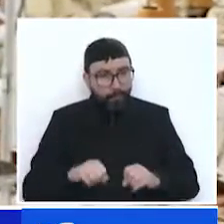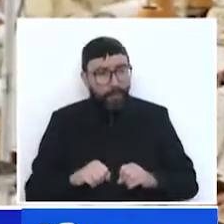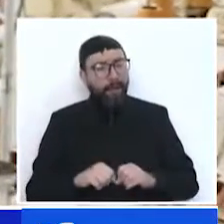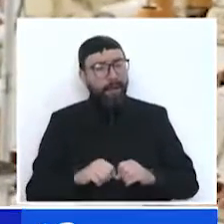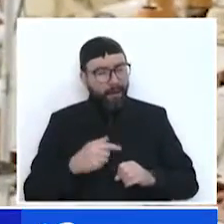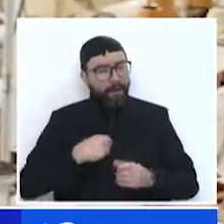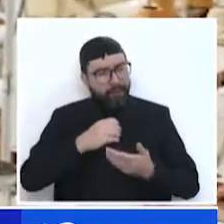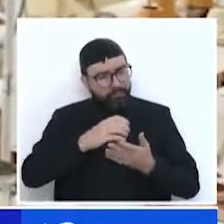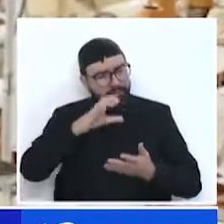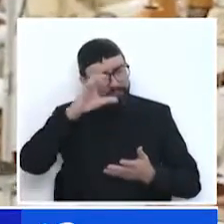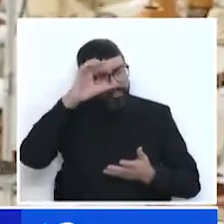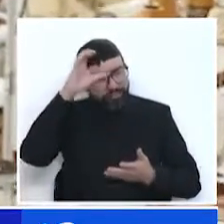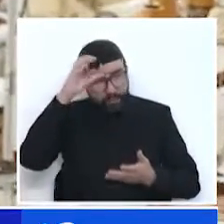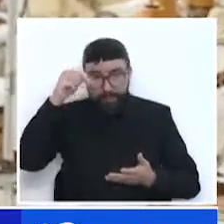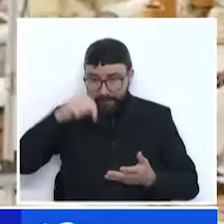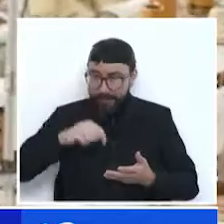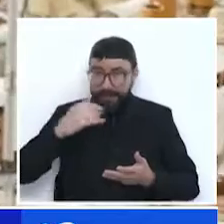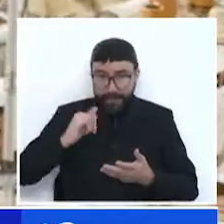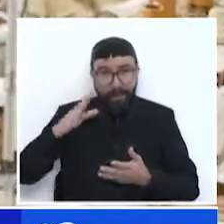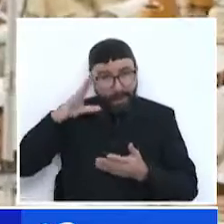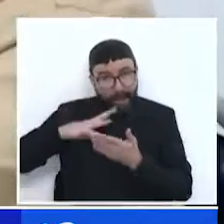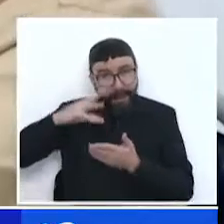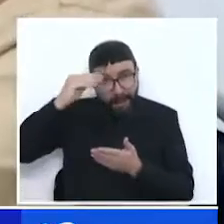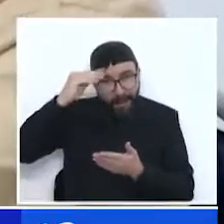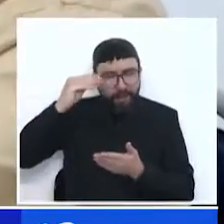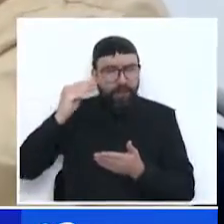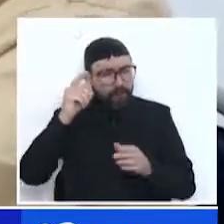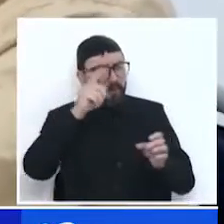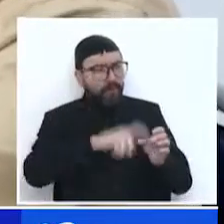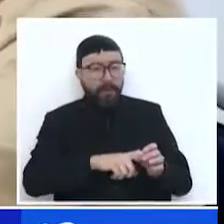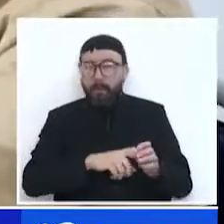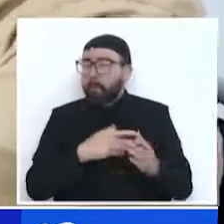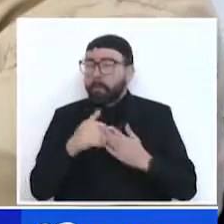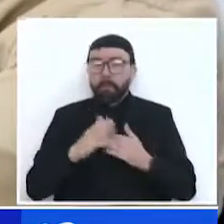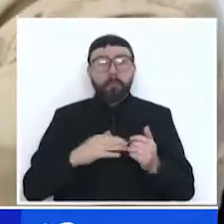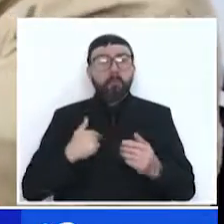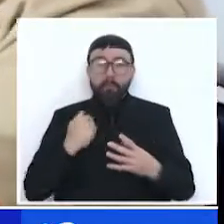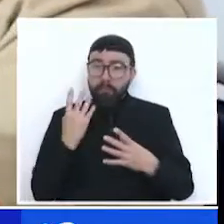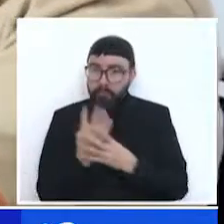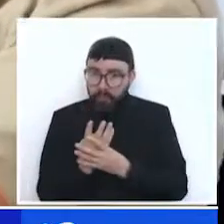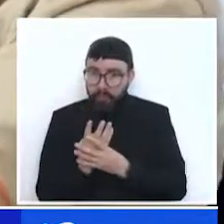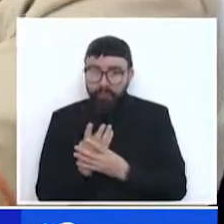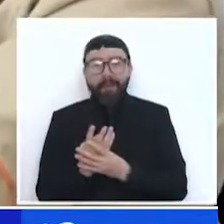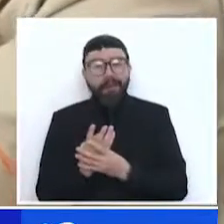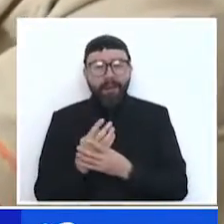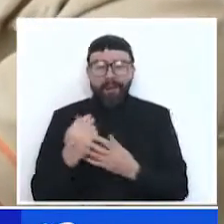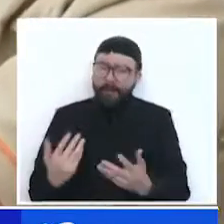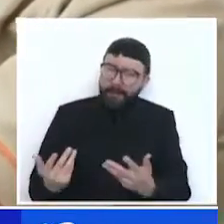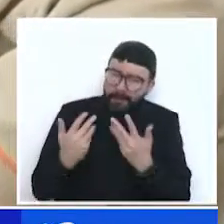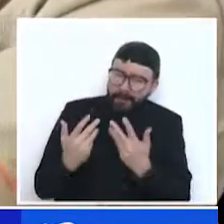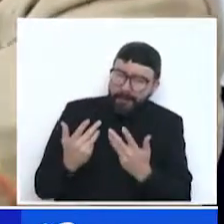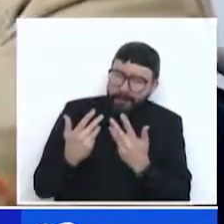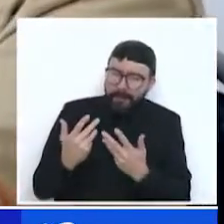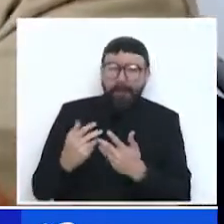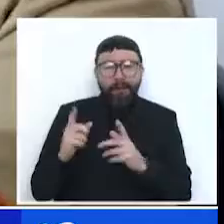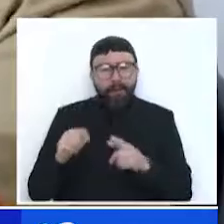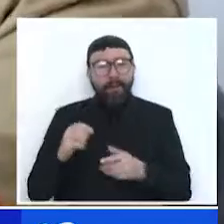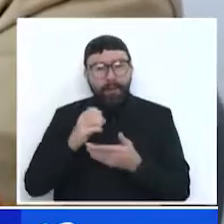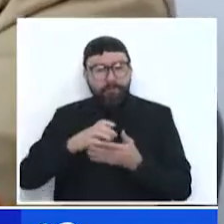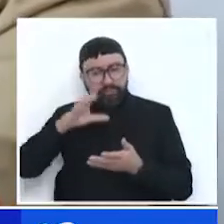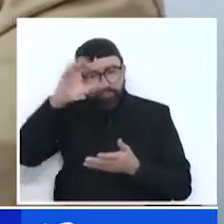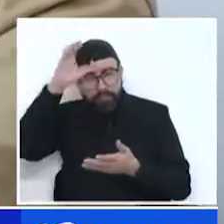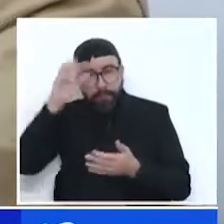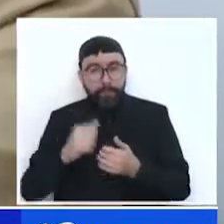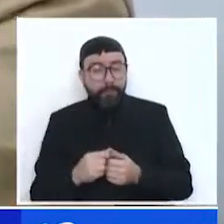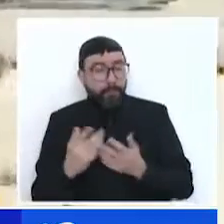conocimiento que adquirí aquí, porque a pesar de estar privada de la libertad, aquí adquirimos conocimientos. Se busca